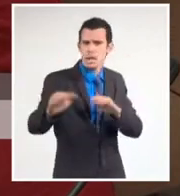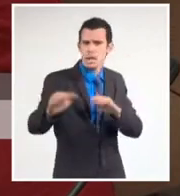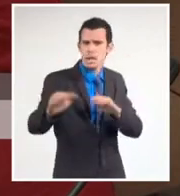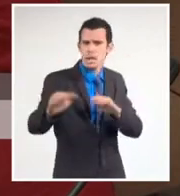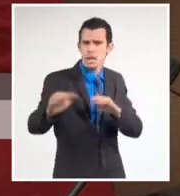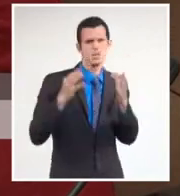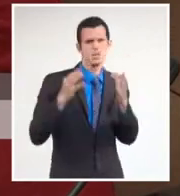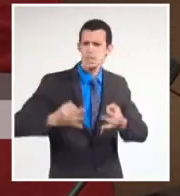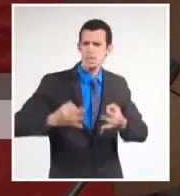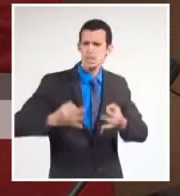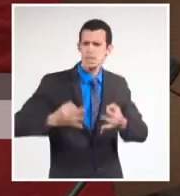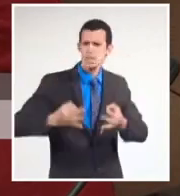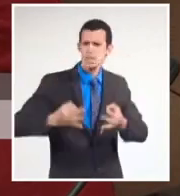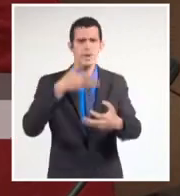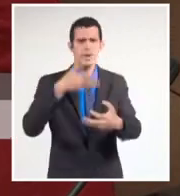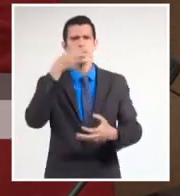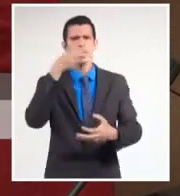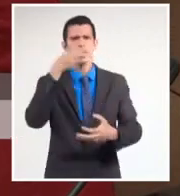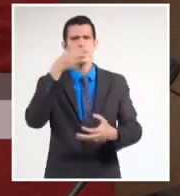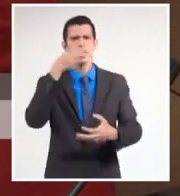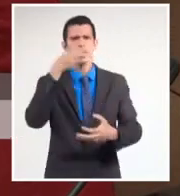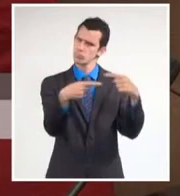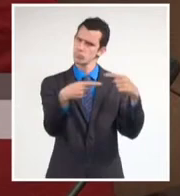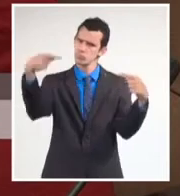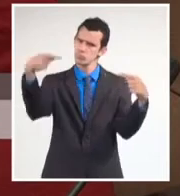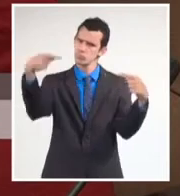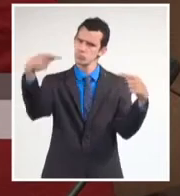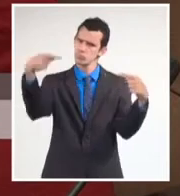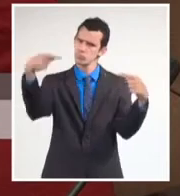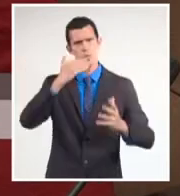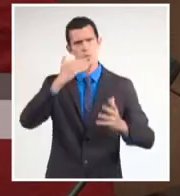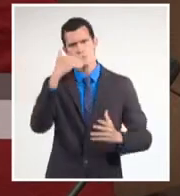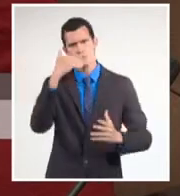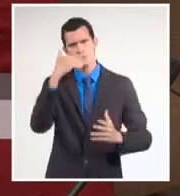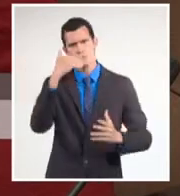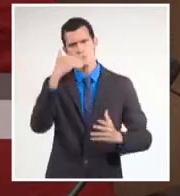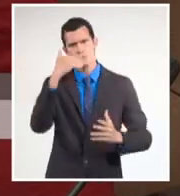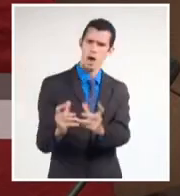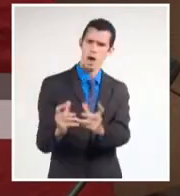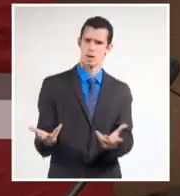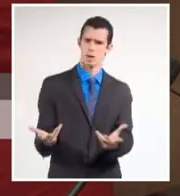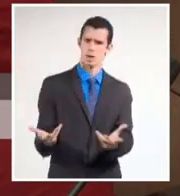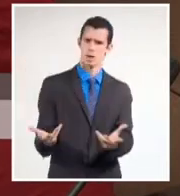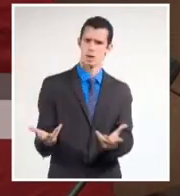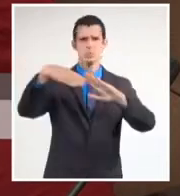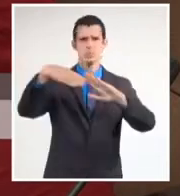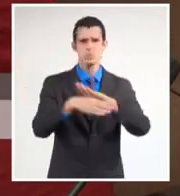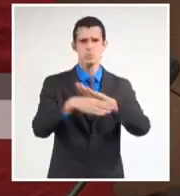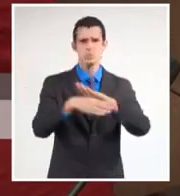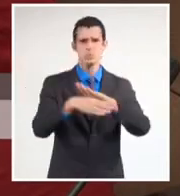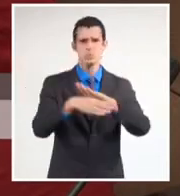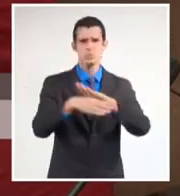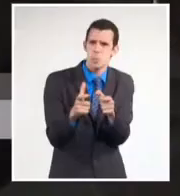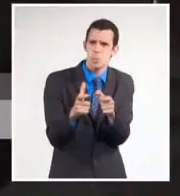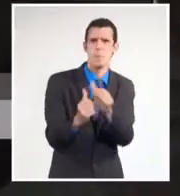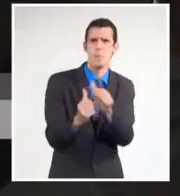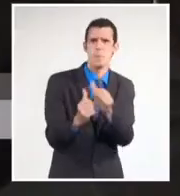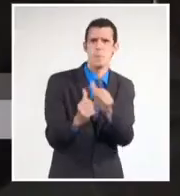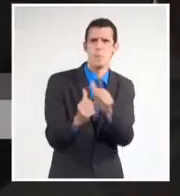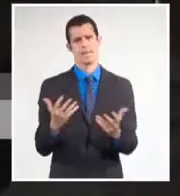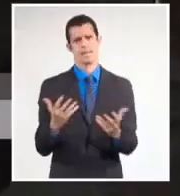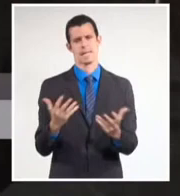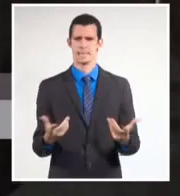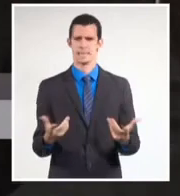creo que también es volver a conformar proyectos de vida, que eso también en lo ideológico, en lo político también va a reconfortar muchísimo. Si nosotros